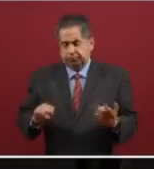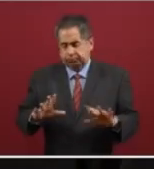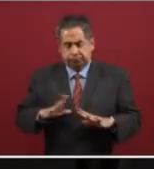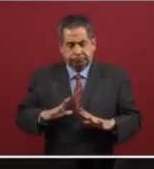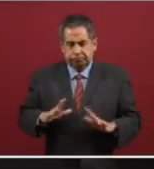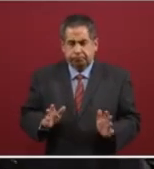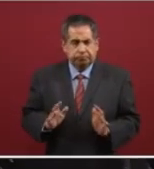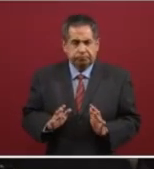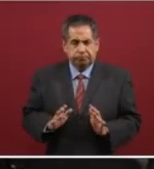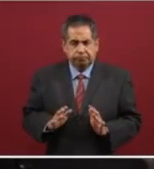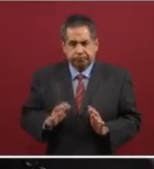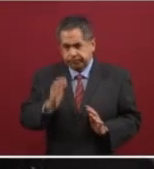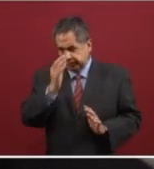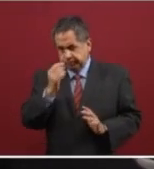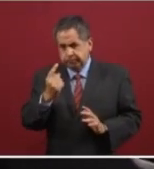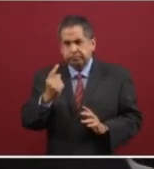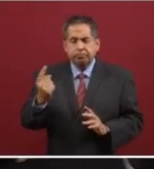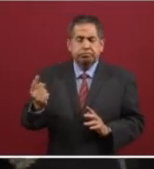solo